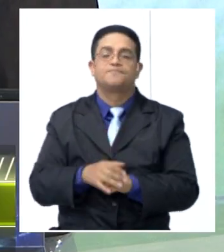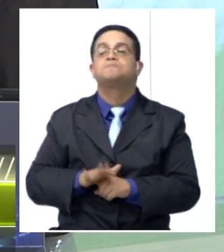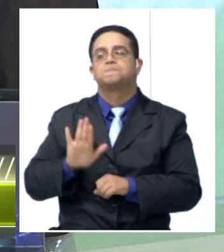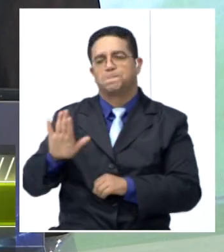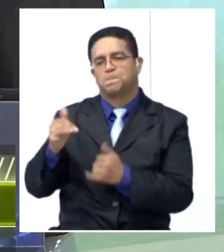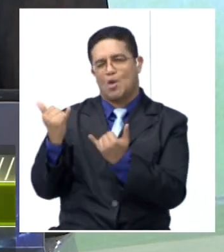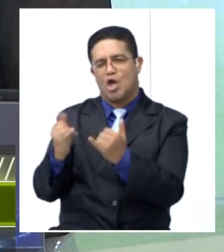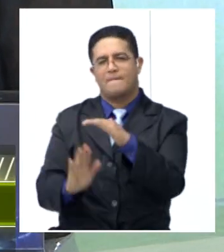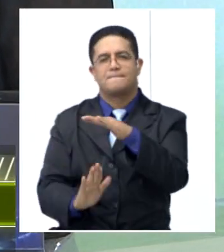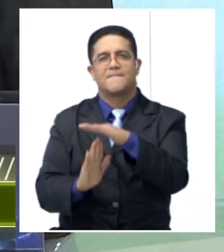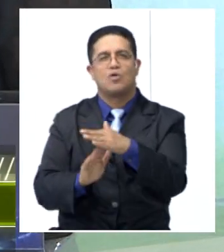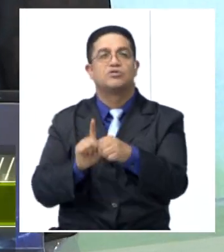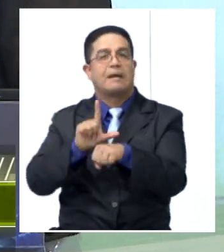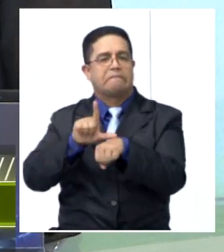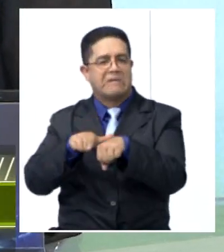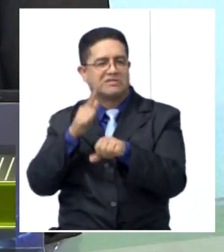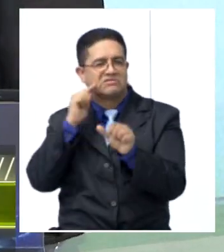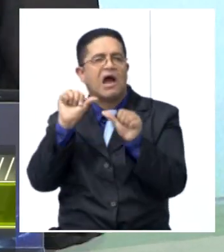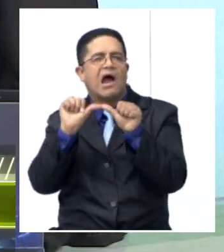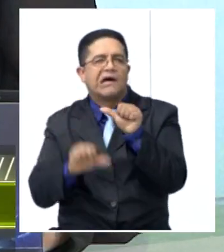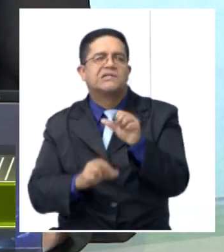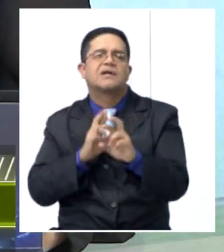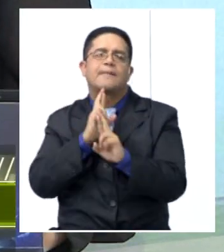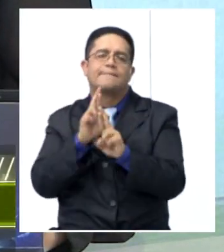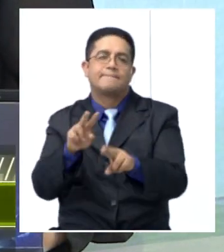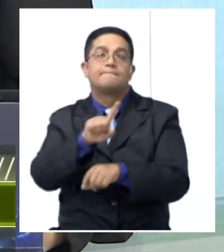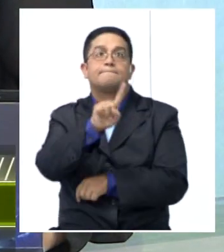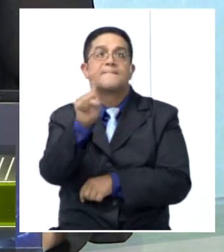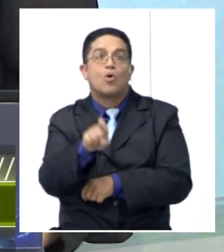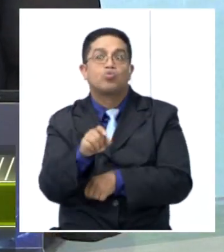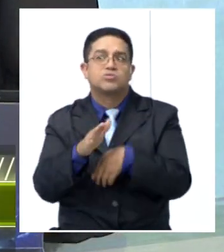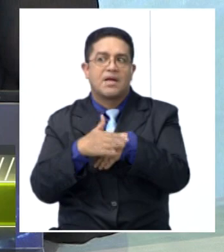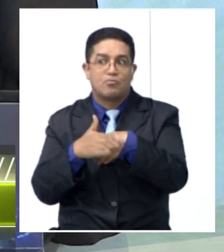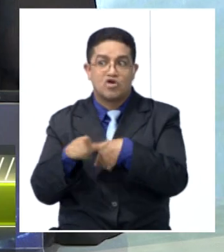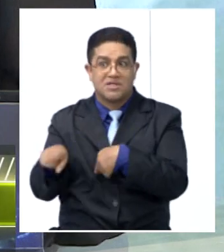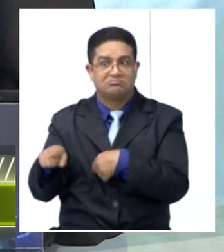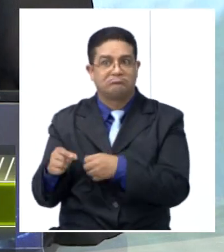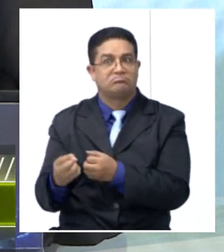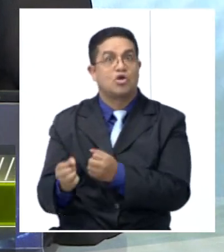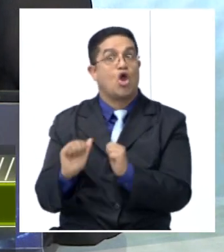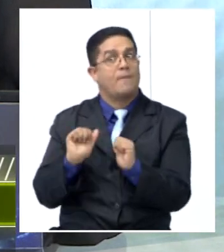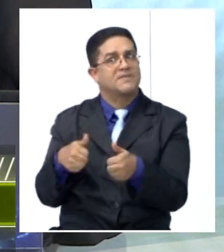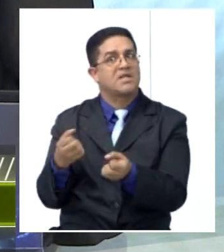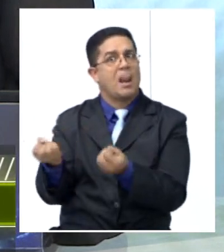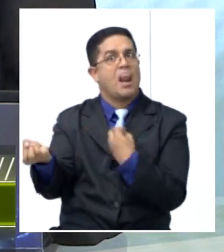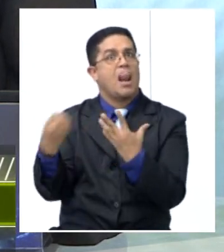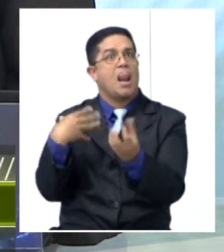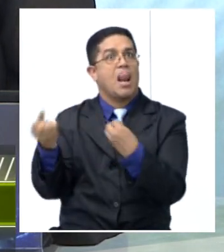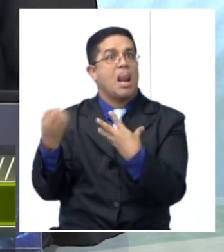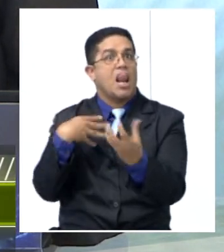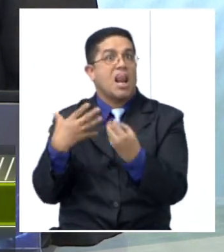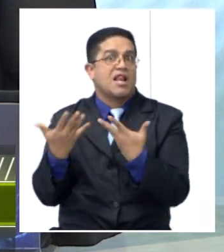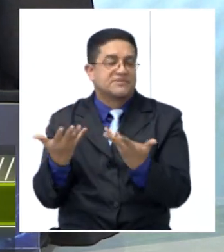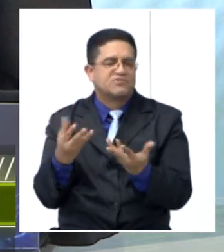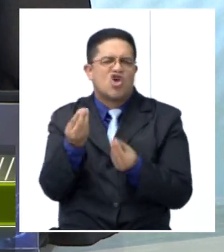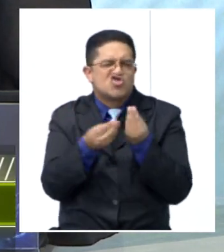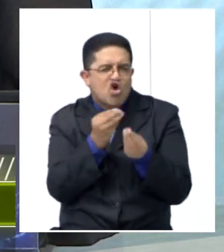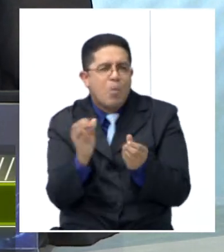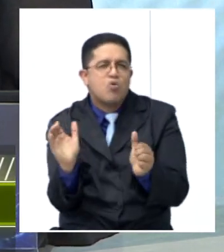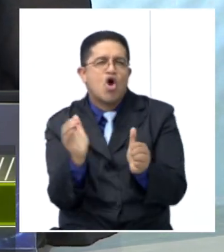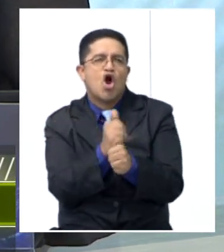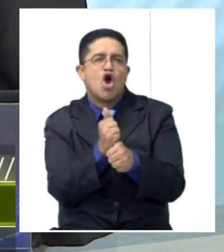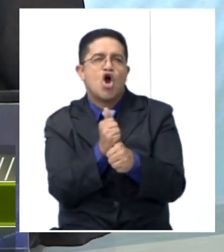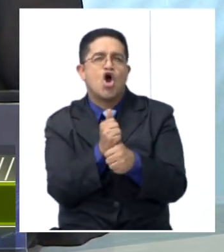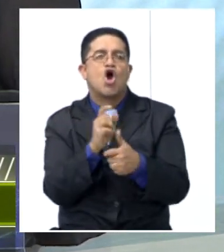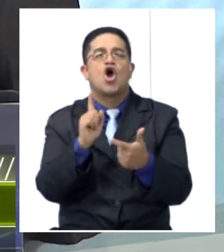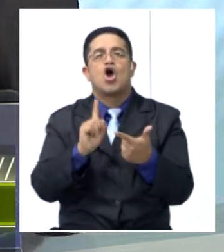a una pausa. Regreso, seguimos respondiendo preguntas porque a través de redes sociales ya nos han estado llegando. Cómo reconocerlo,